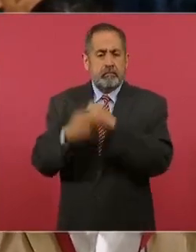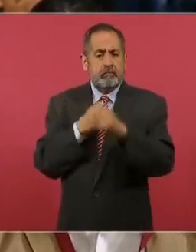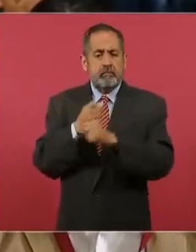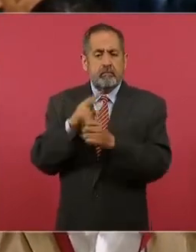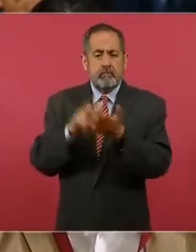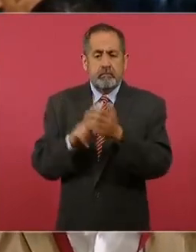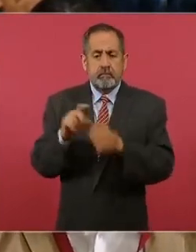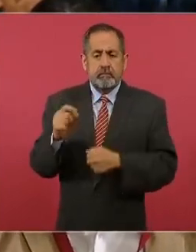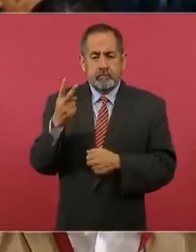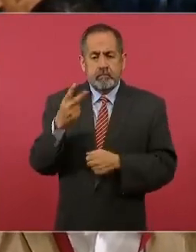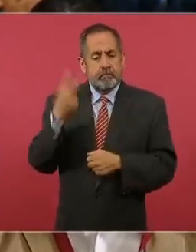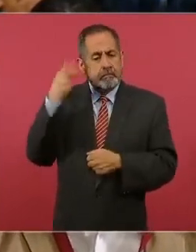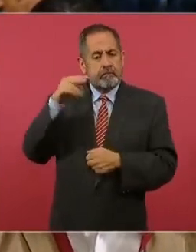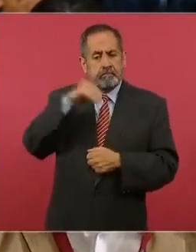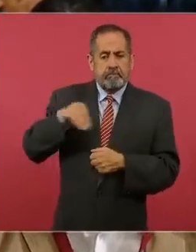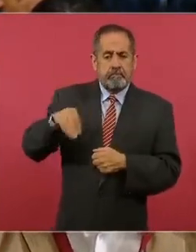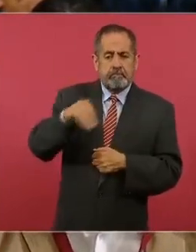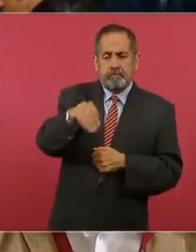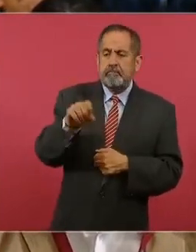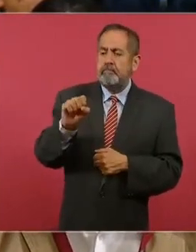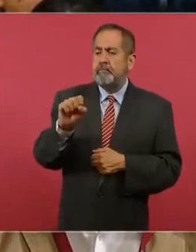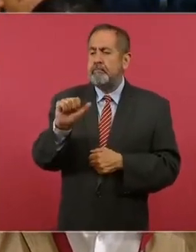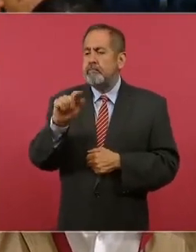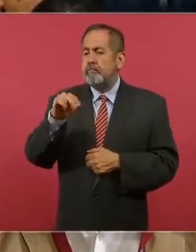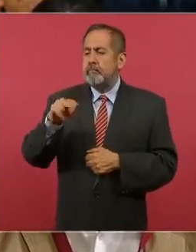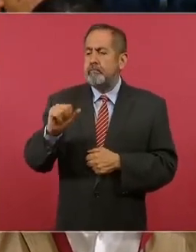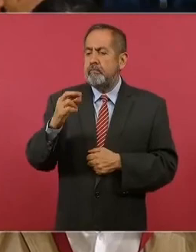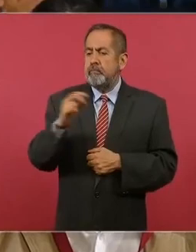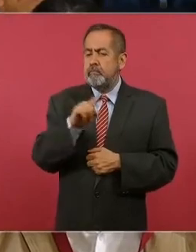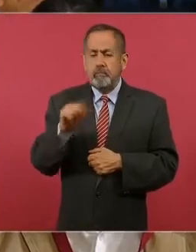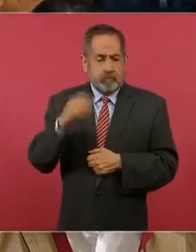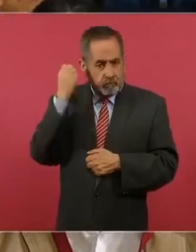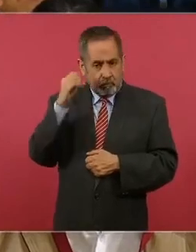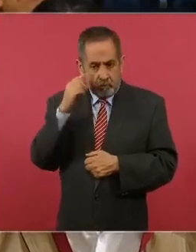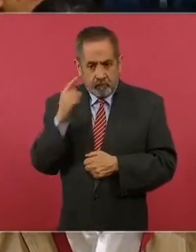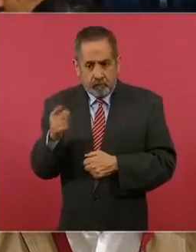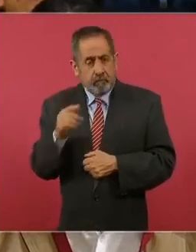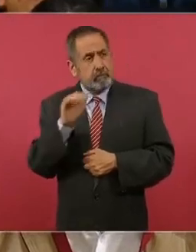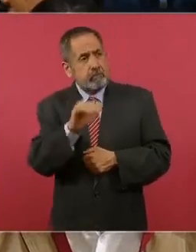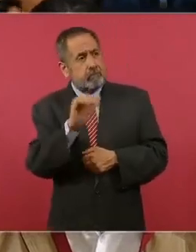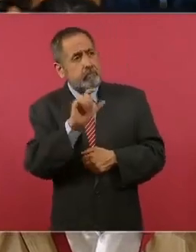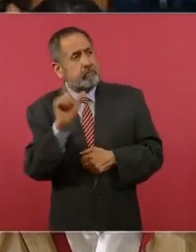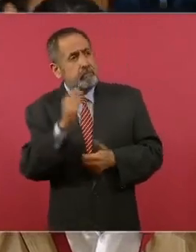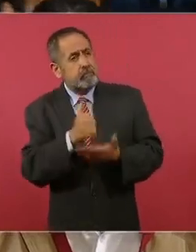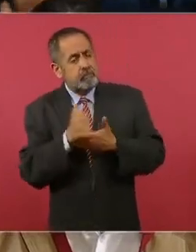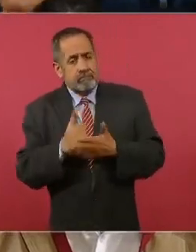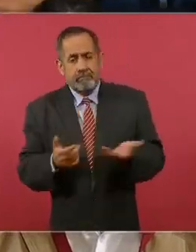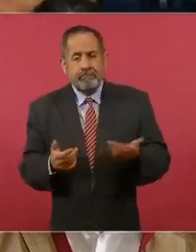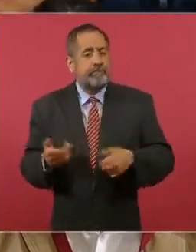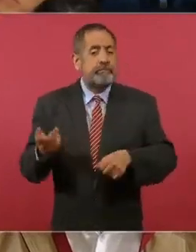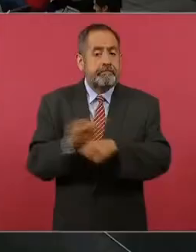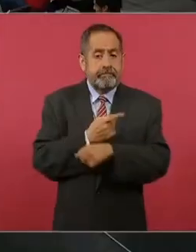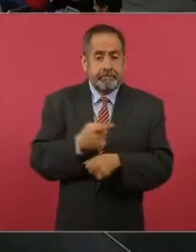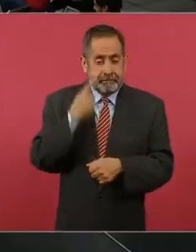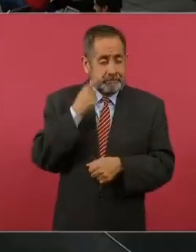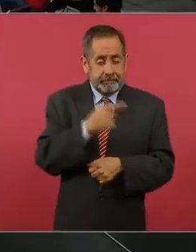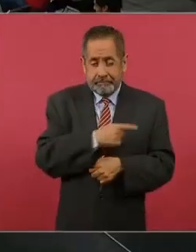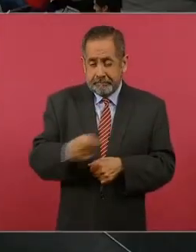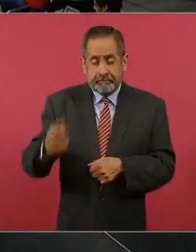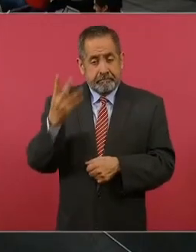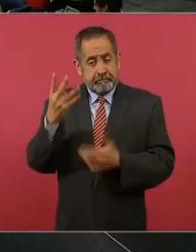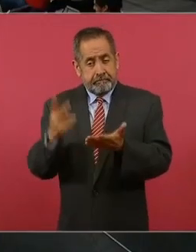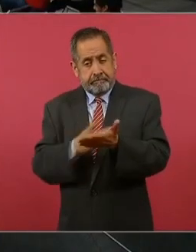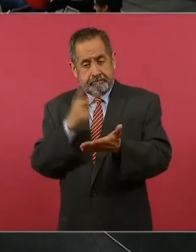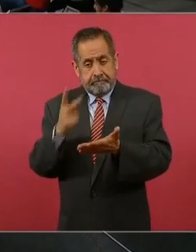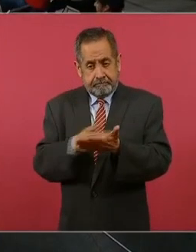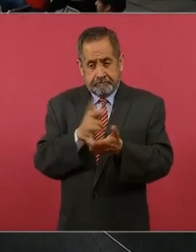1 de octubre del 2022, en una de sus giras por Salina Cruz, Oaxaca. En este ejemplo que le voy a dar es lo que ha sucedido durante las 4 ocasiones